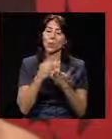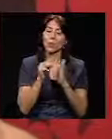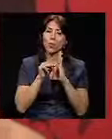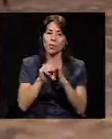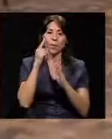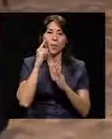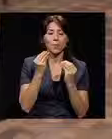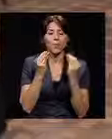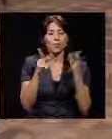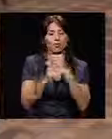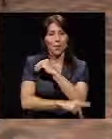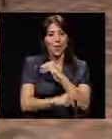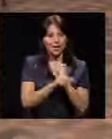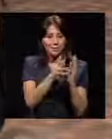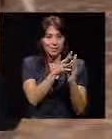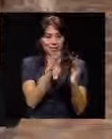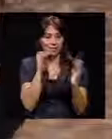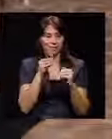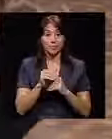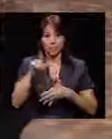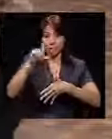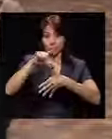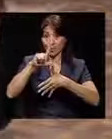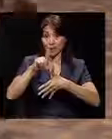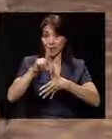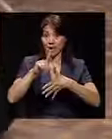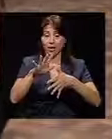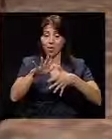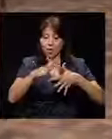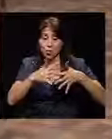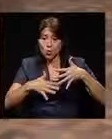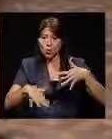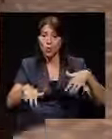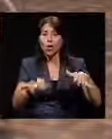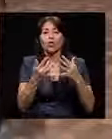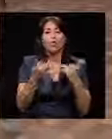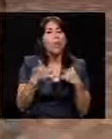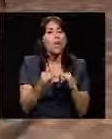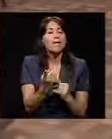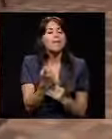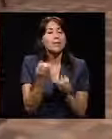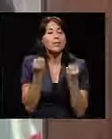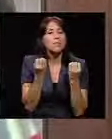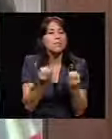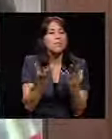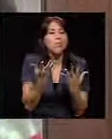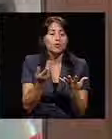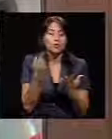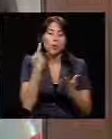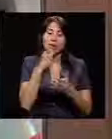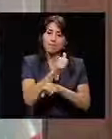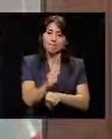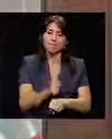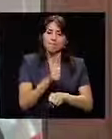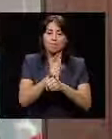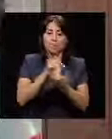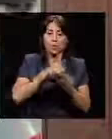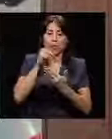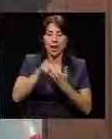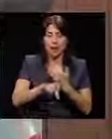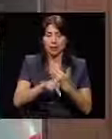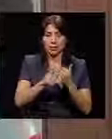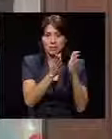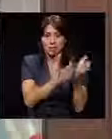países. Latinoamérica es una región que tiene muchas deudas aún con la consolidación de programas de formación de